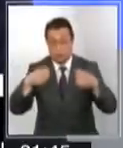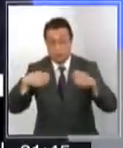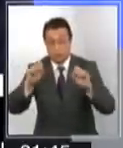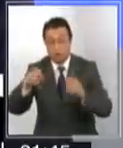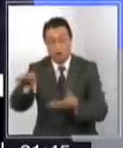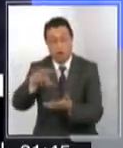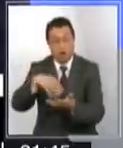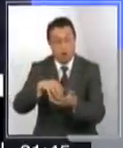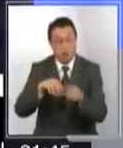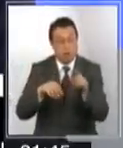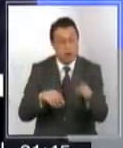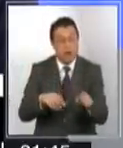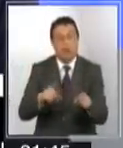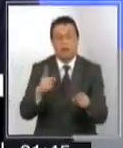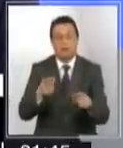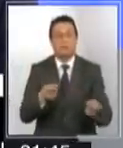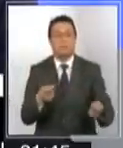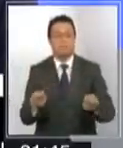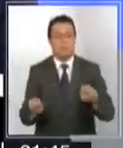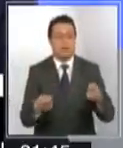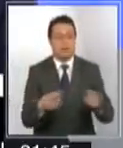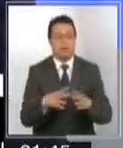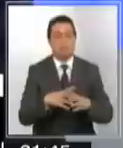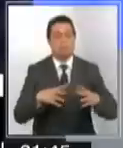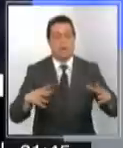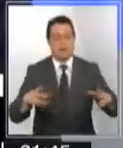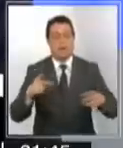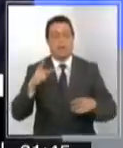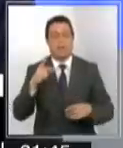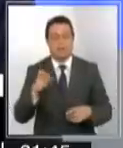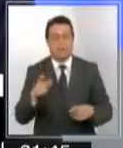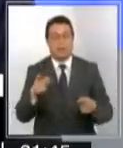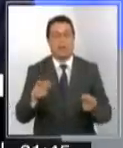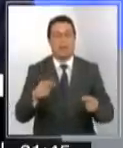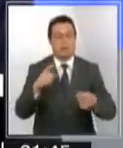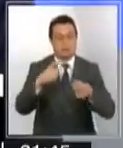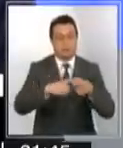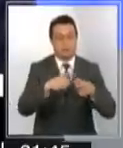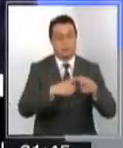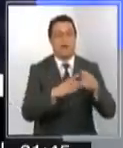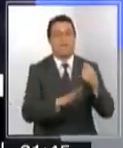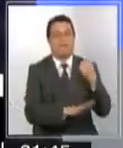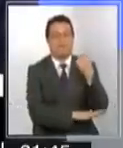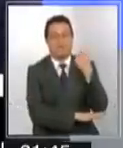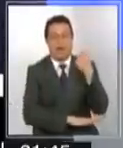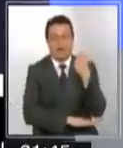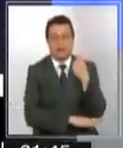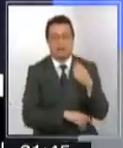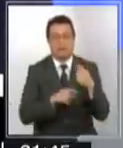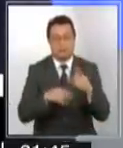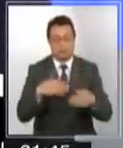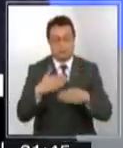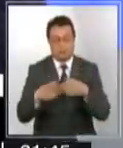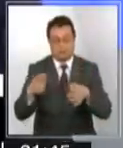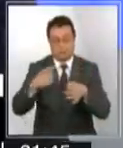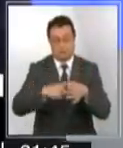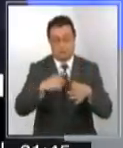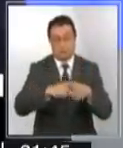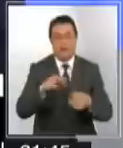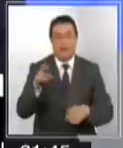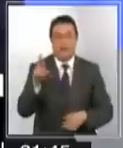comuna tiene un manejo mayor de cierta cantidad de militantes de base. Hay un proceso de reinscripción. Yo